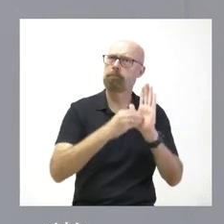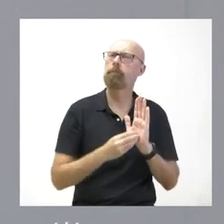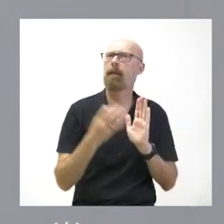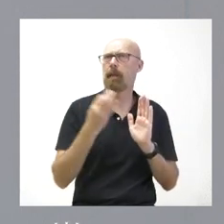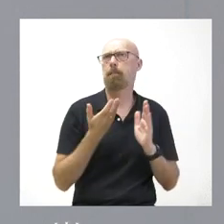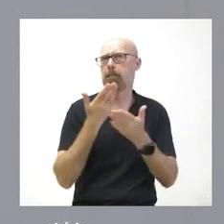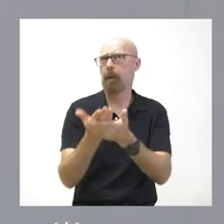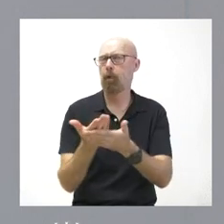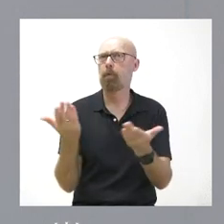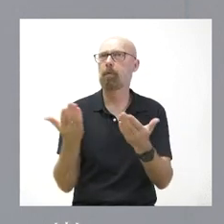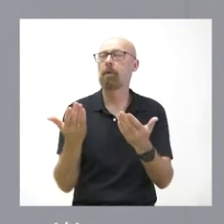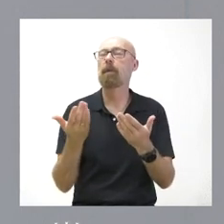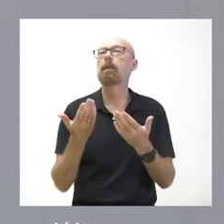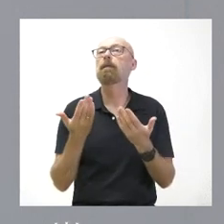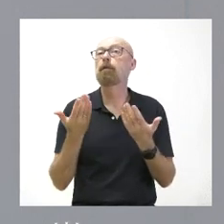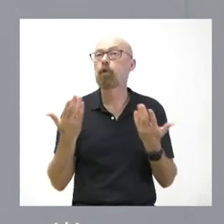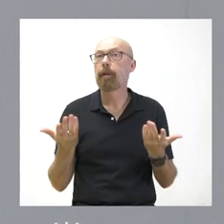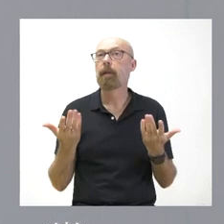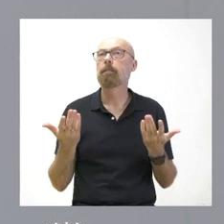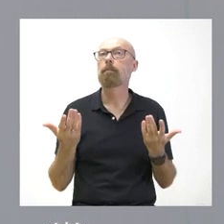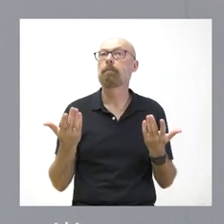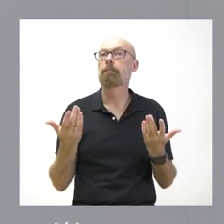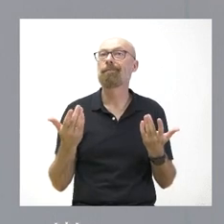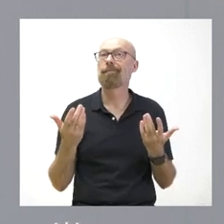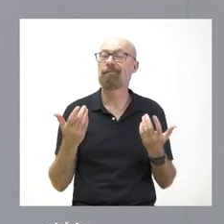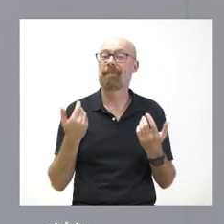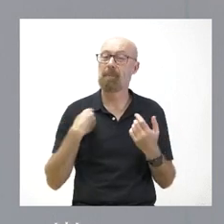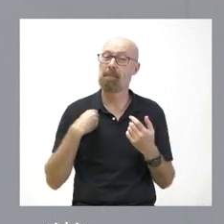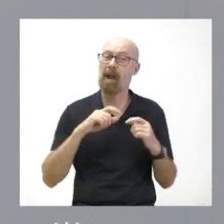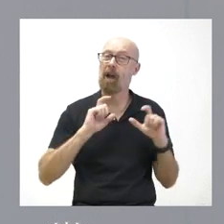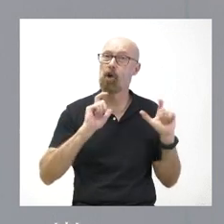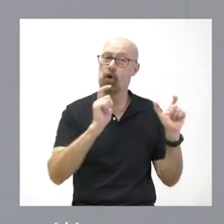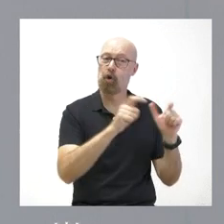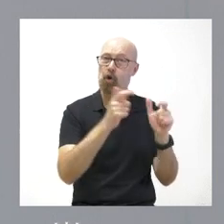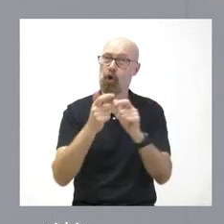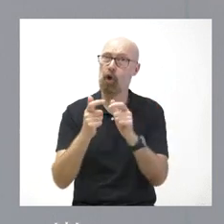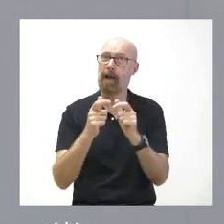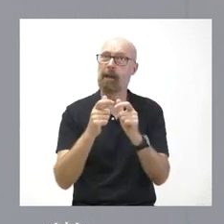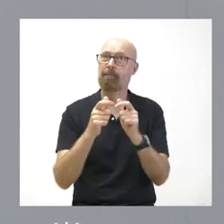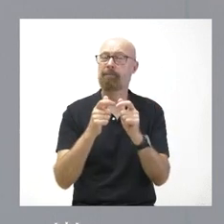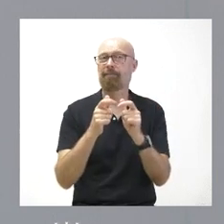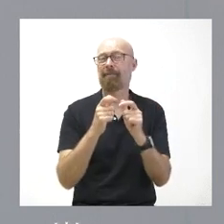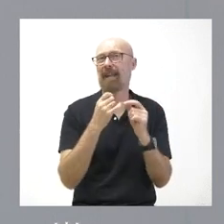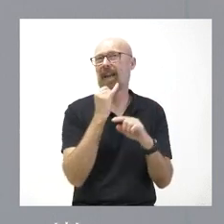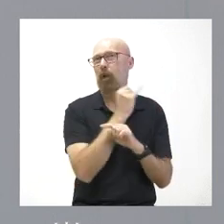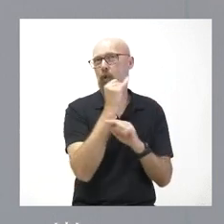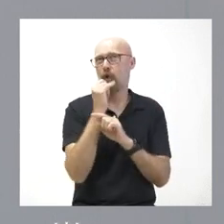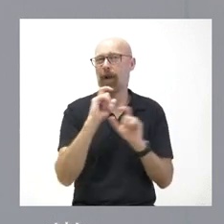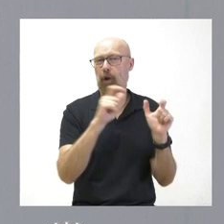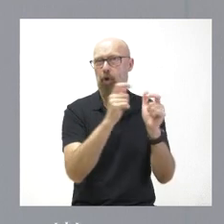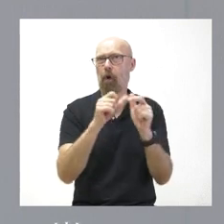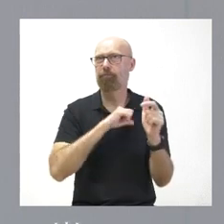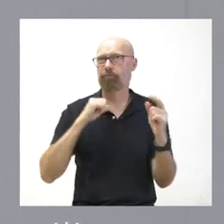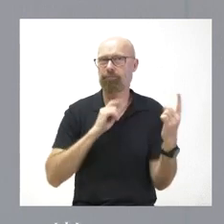tanto en ningún caso las reuniones que con carácter institucional el presidente del